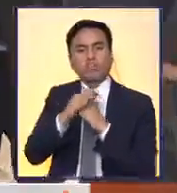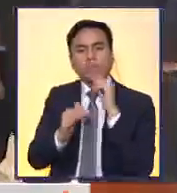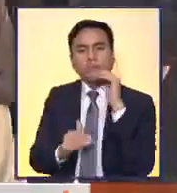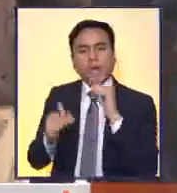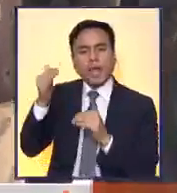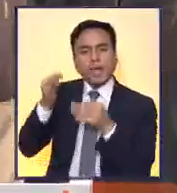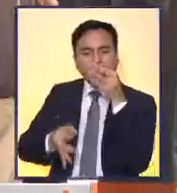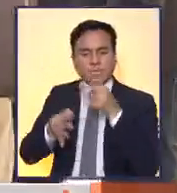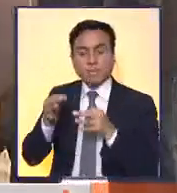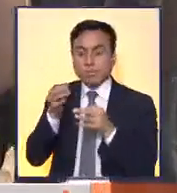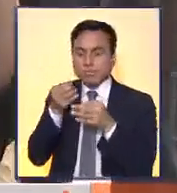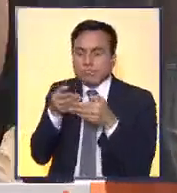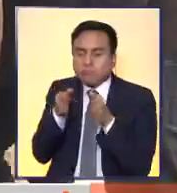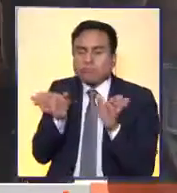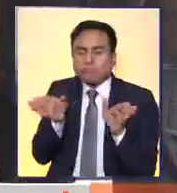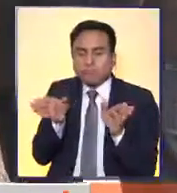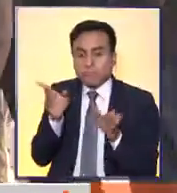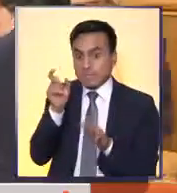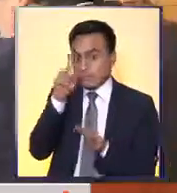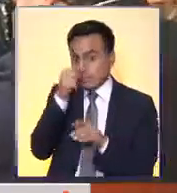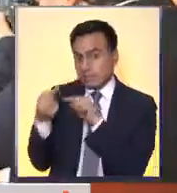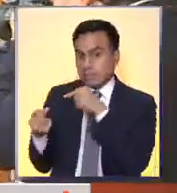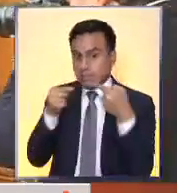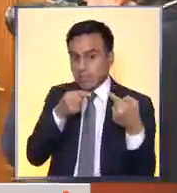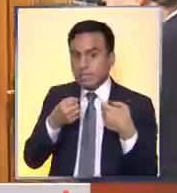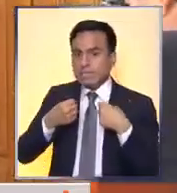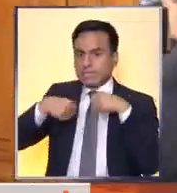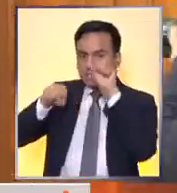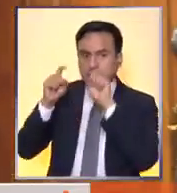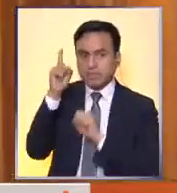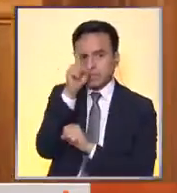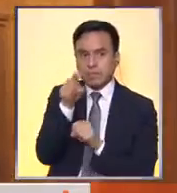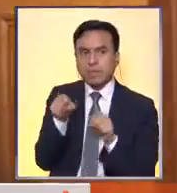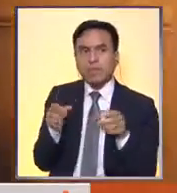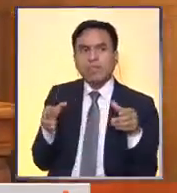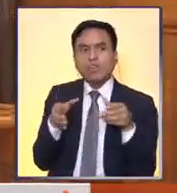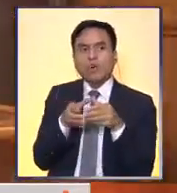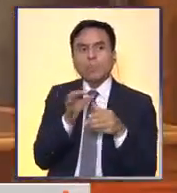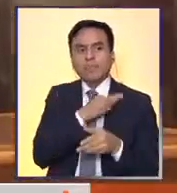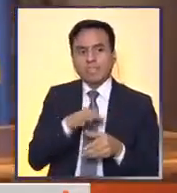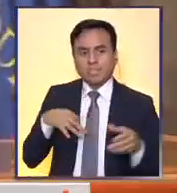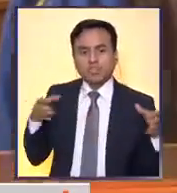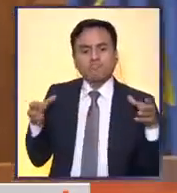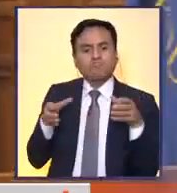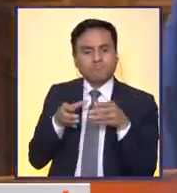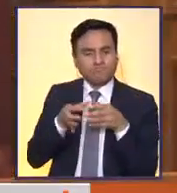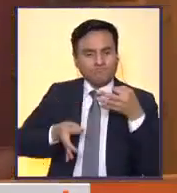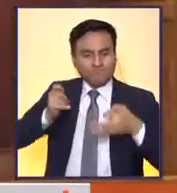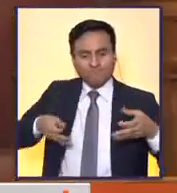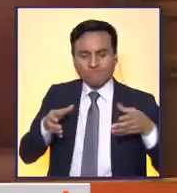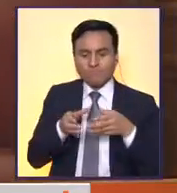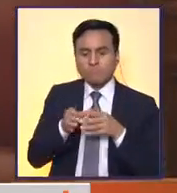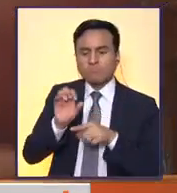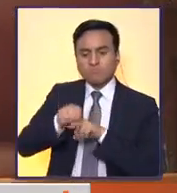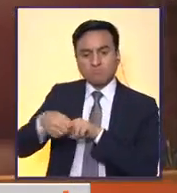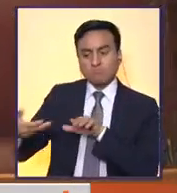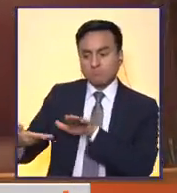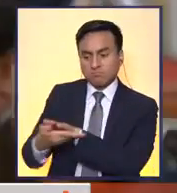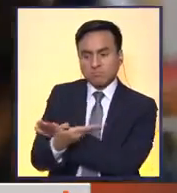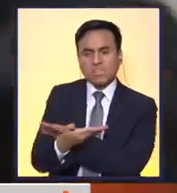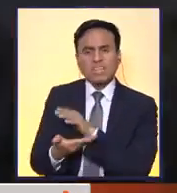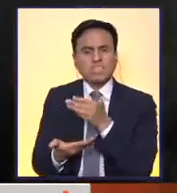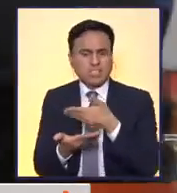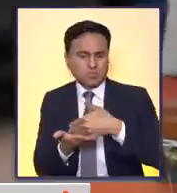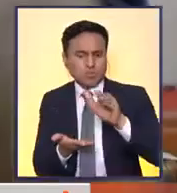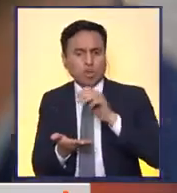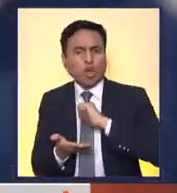a una batalla que será difícil de ganar el pleno de ministros resolvió acoger a trámite el requerimiento de destitución